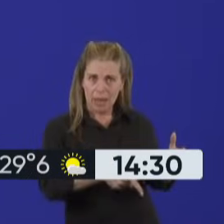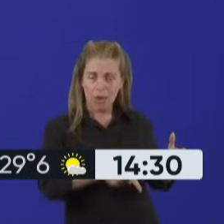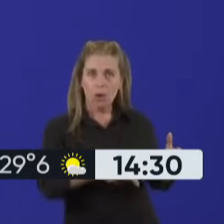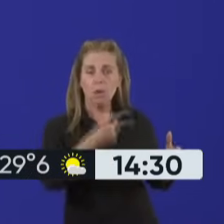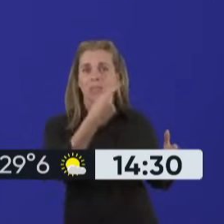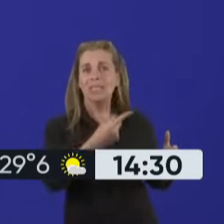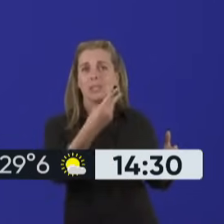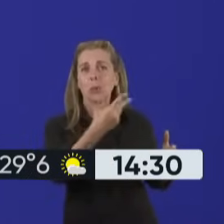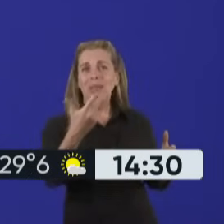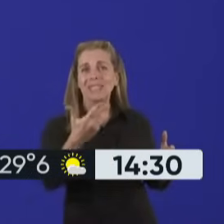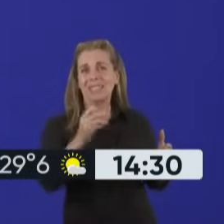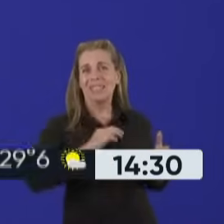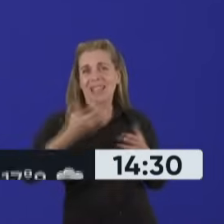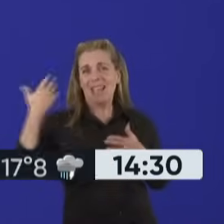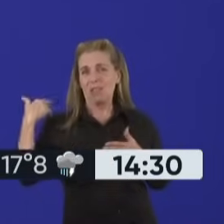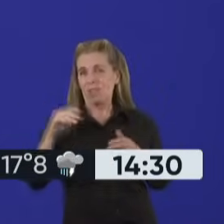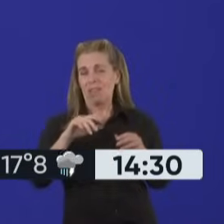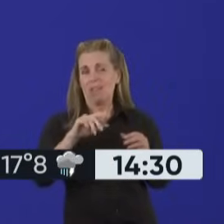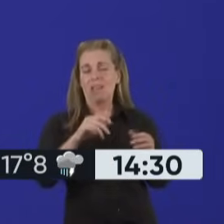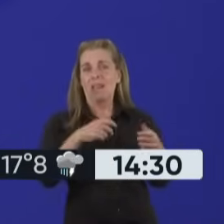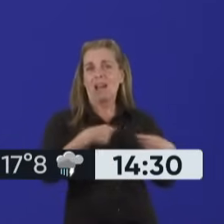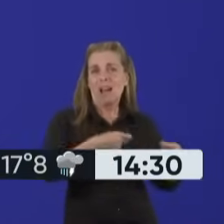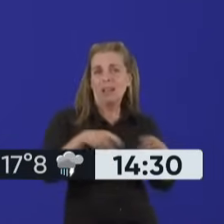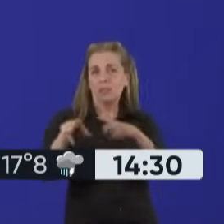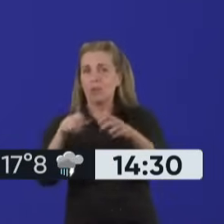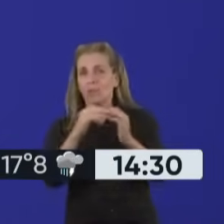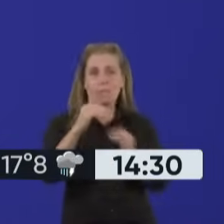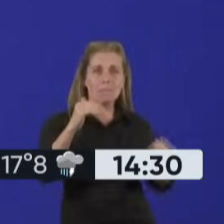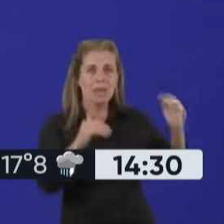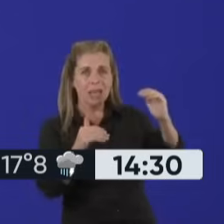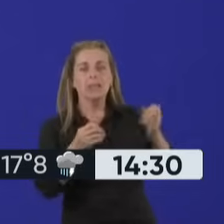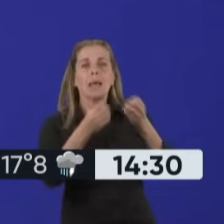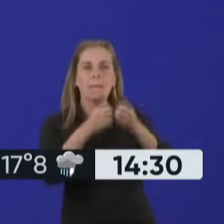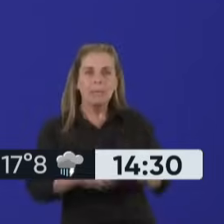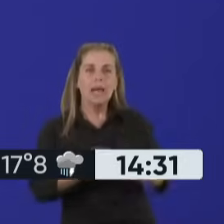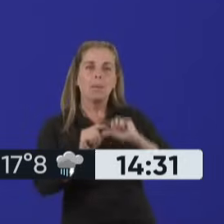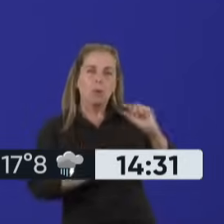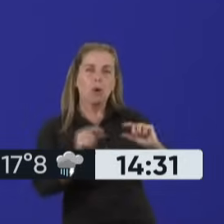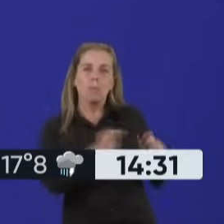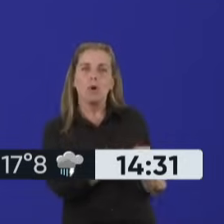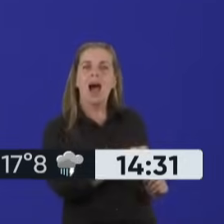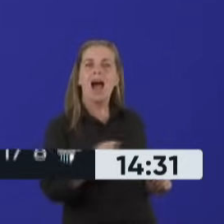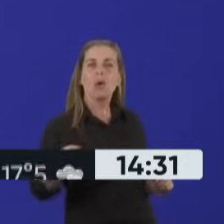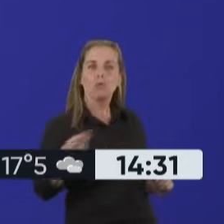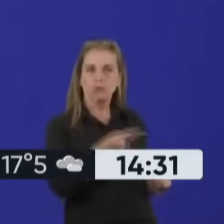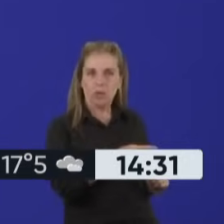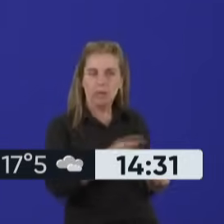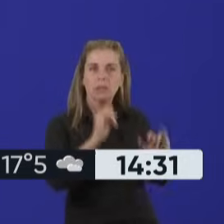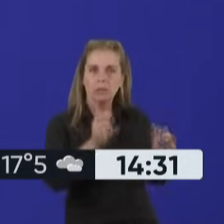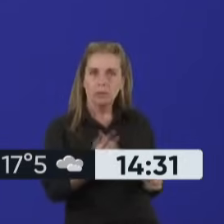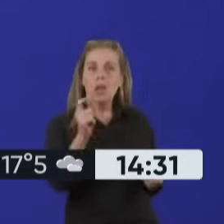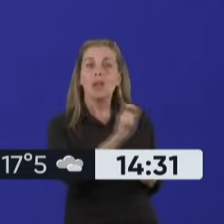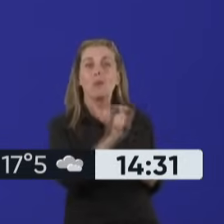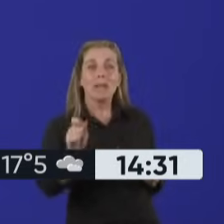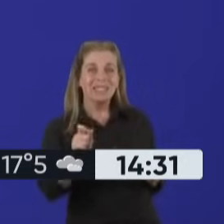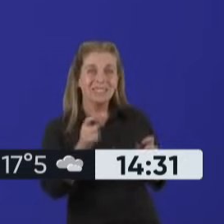años de déficit fiscal, que no arregló nadie en 123 años. En el primer mes de gobierno nosotros pusimos las cuentas